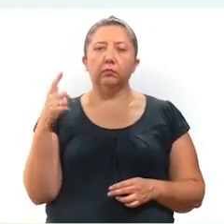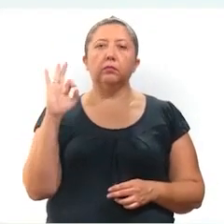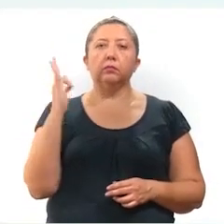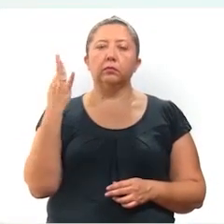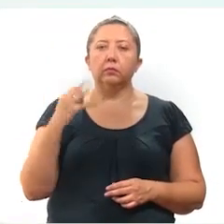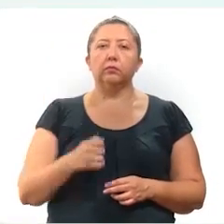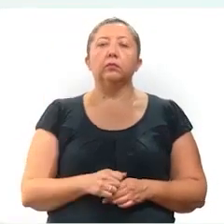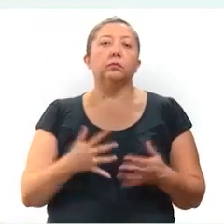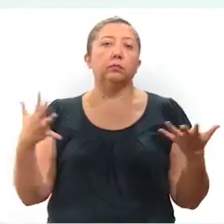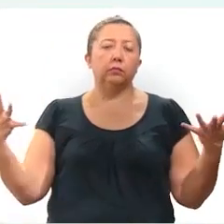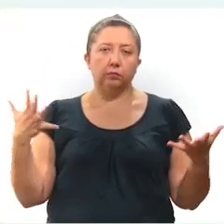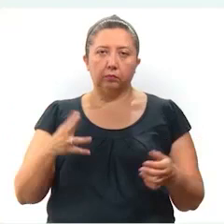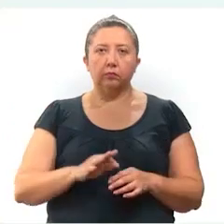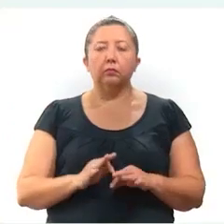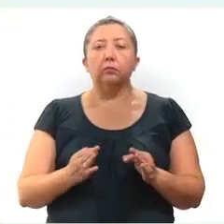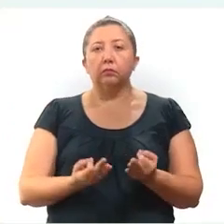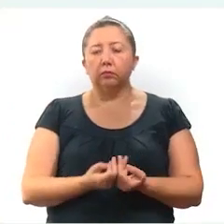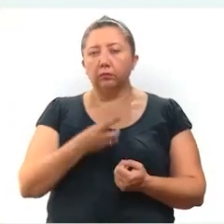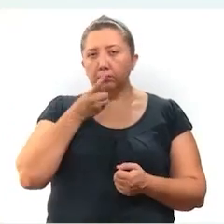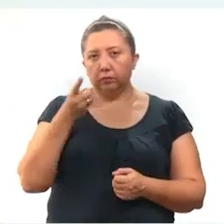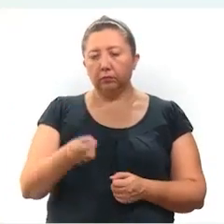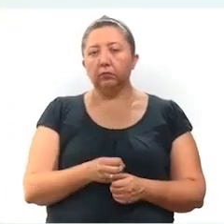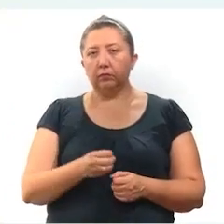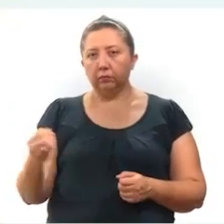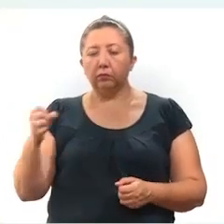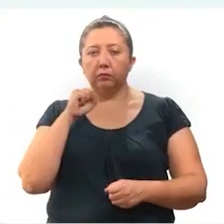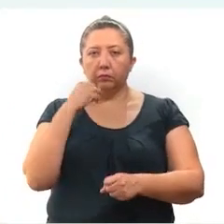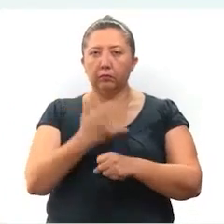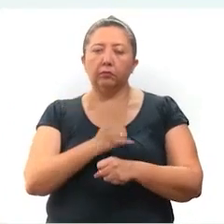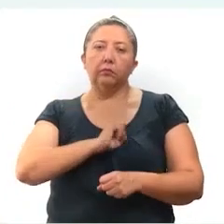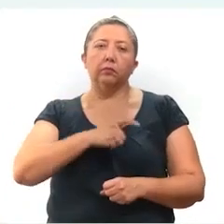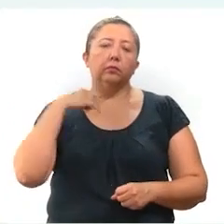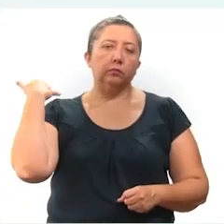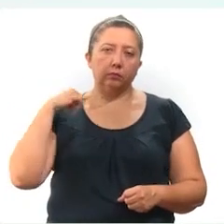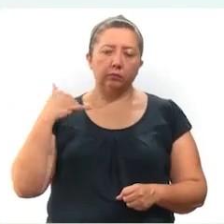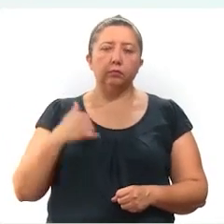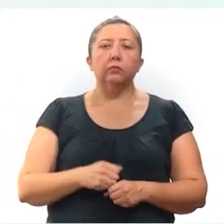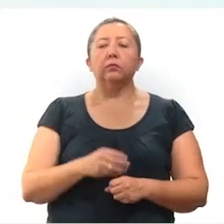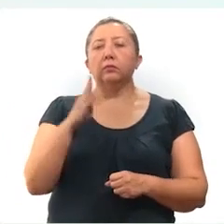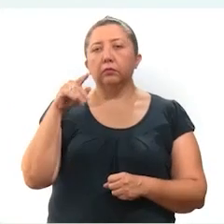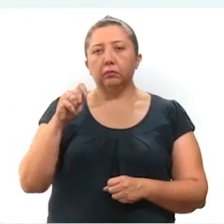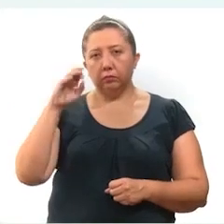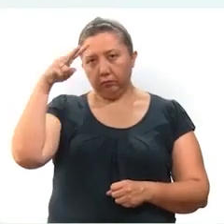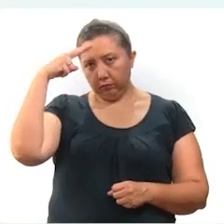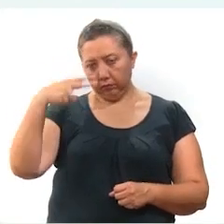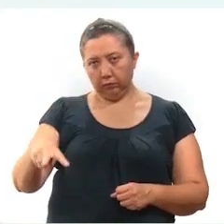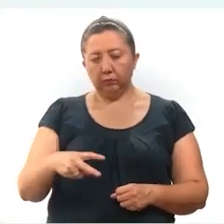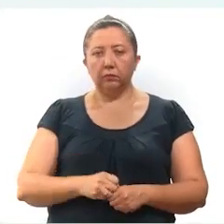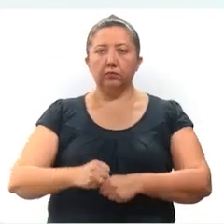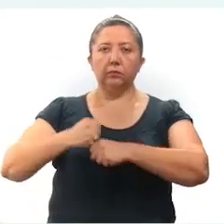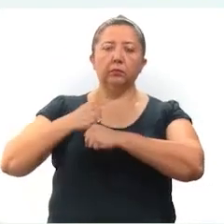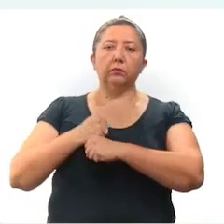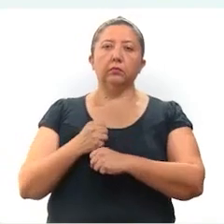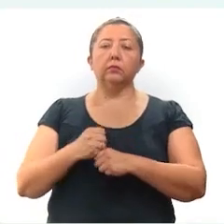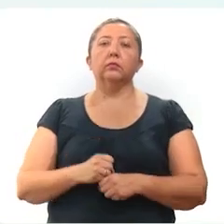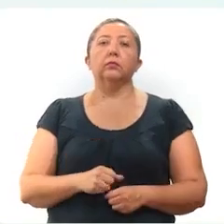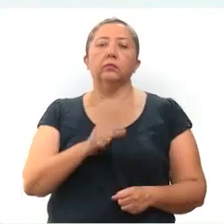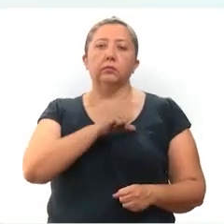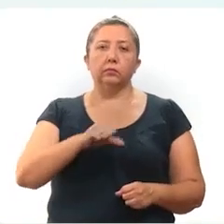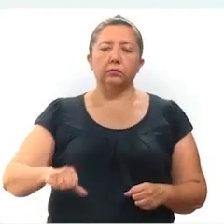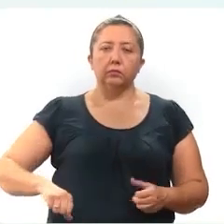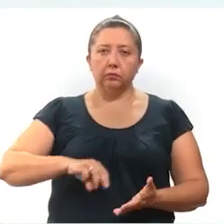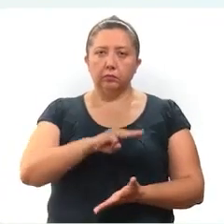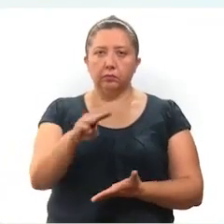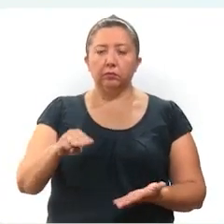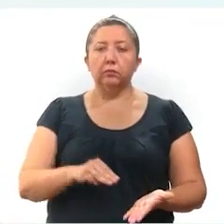febrero. Y se llevará a cabo de manera coordinada entre las Secretarías de Salud de Yucatán y de Bienestar Federal, las Fuerzas Armadas y el